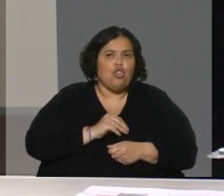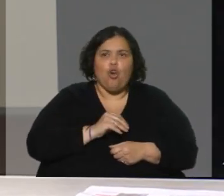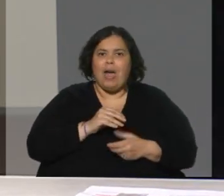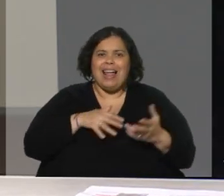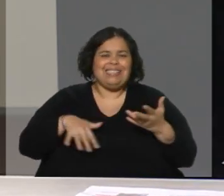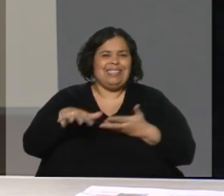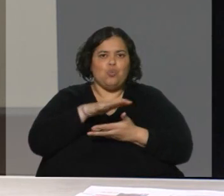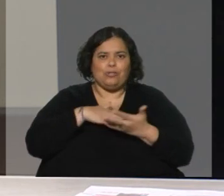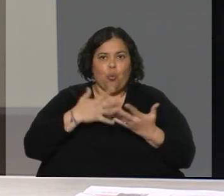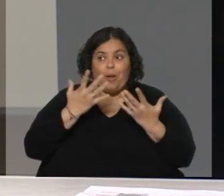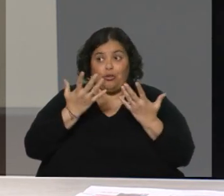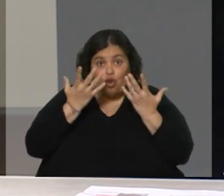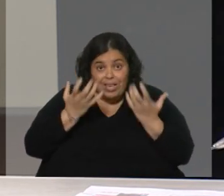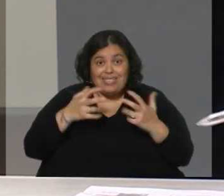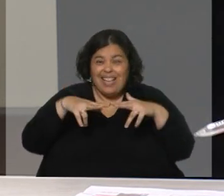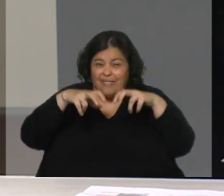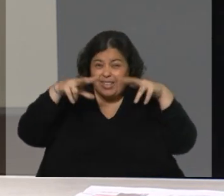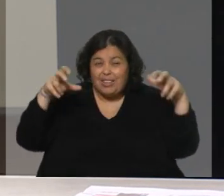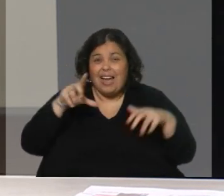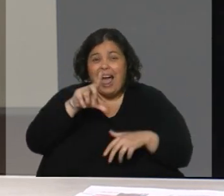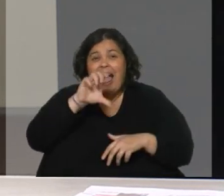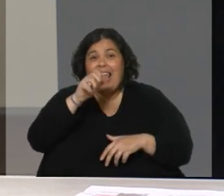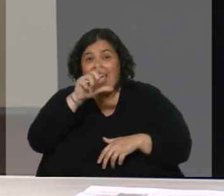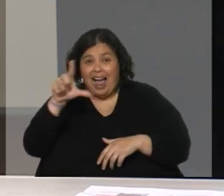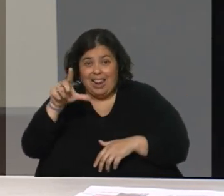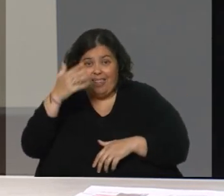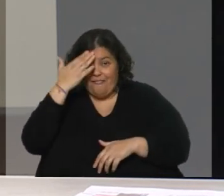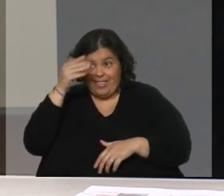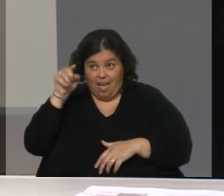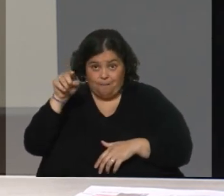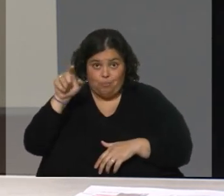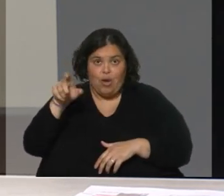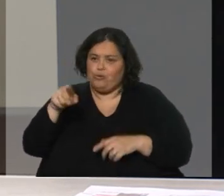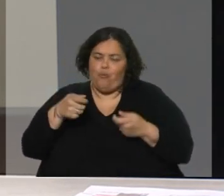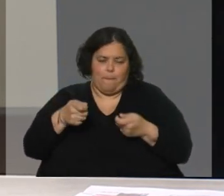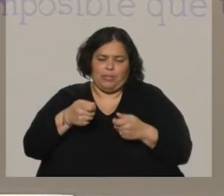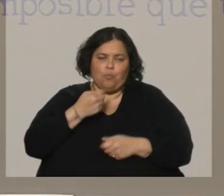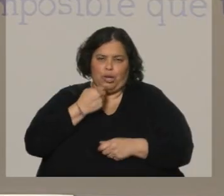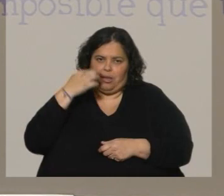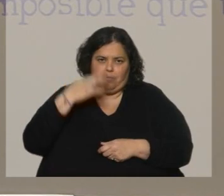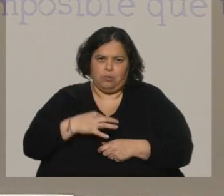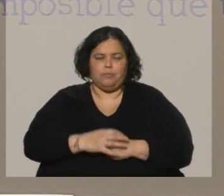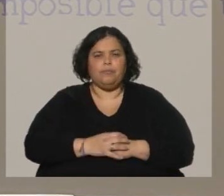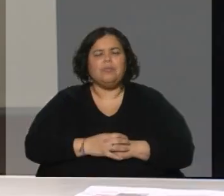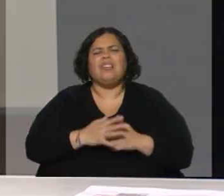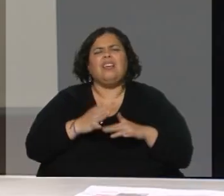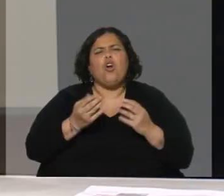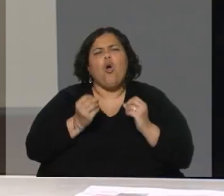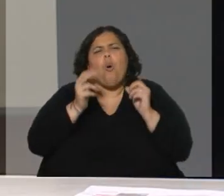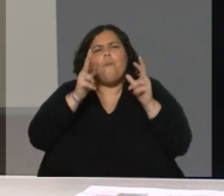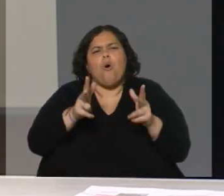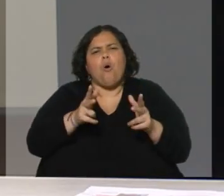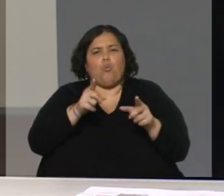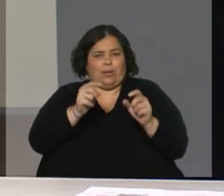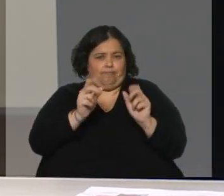investigar a Leal yo lo Considero que fueron que fueron presiones políticas y De qué manera se expresaron aparte